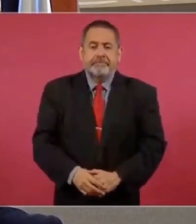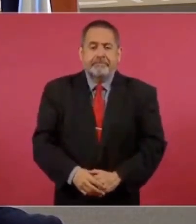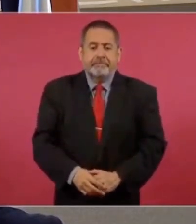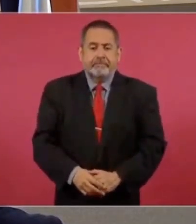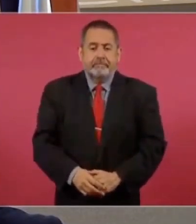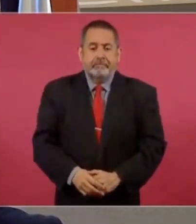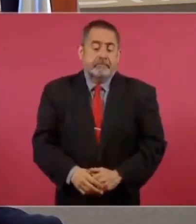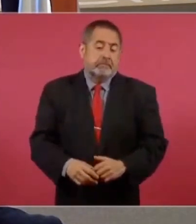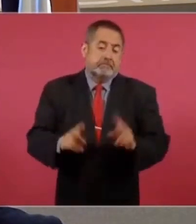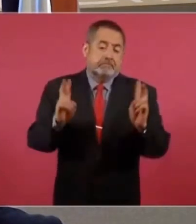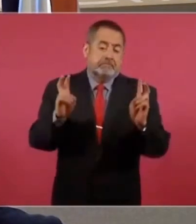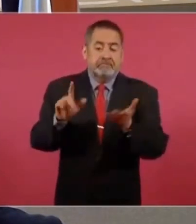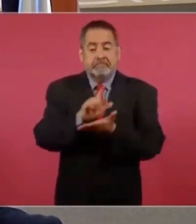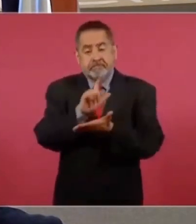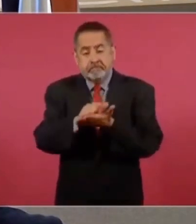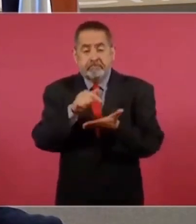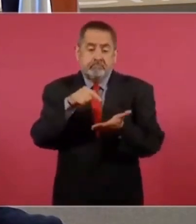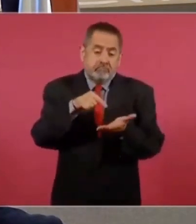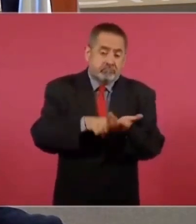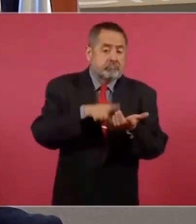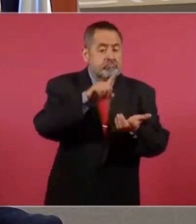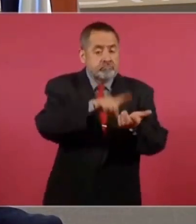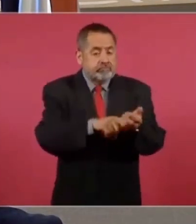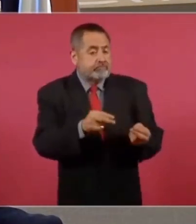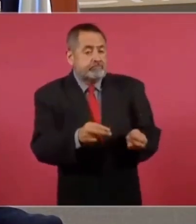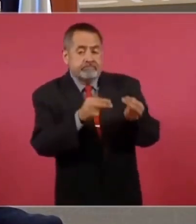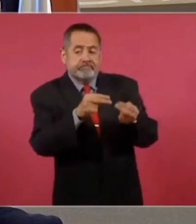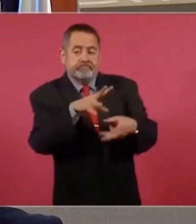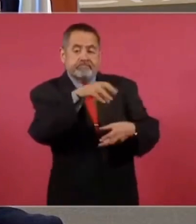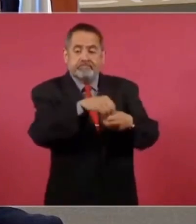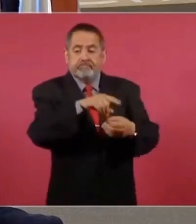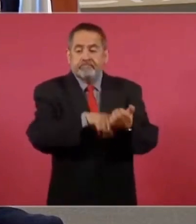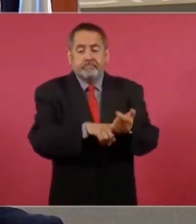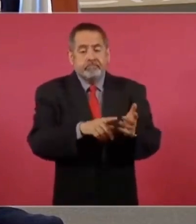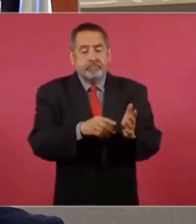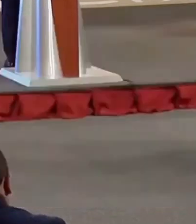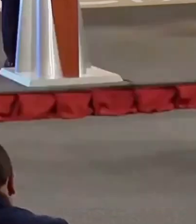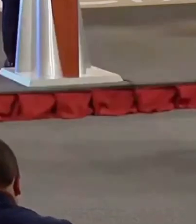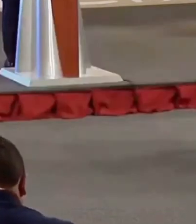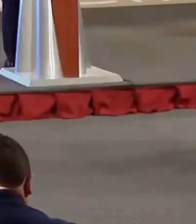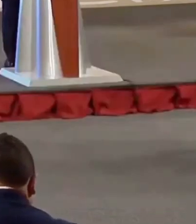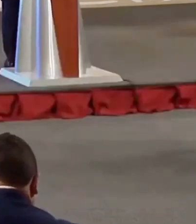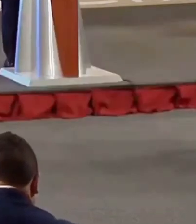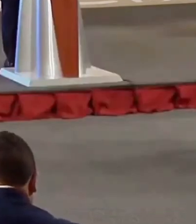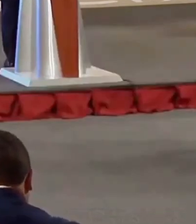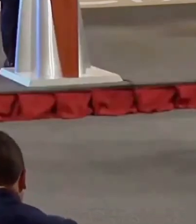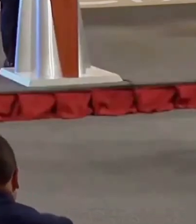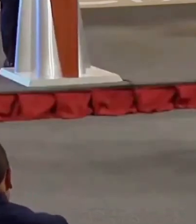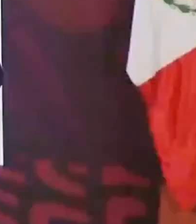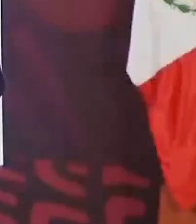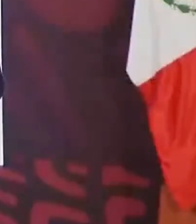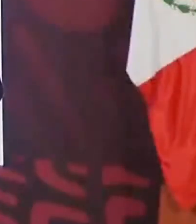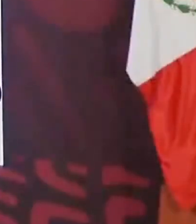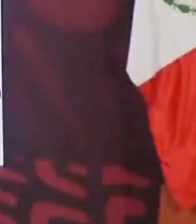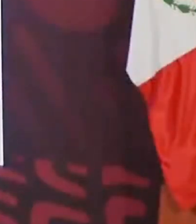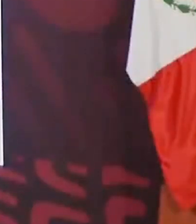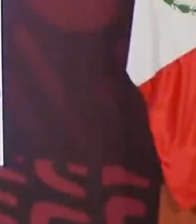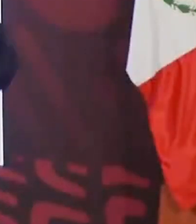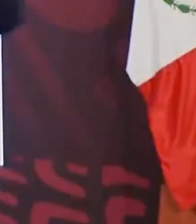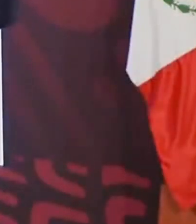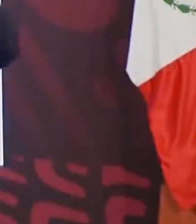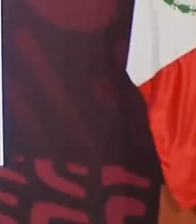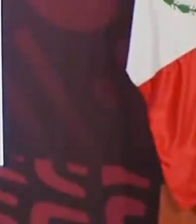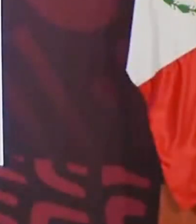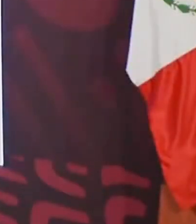Porque supuestamente la operación la hicieron en la bolsa, aún cuando se demostró que Citigroup,